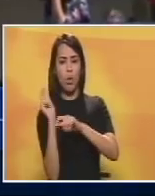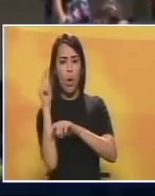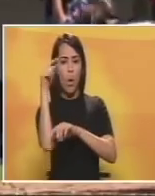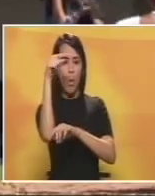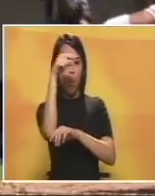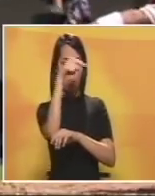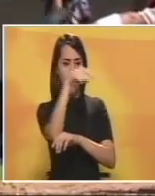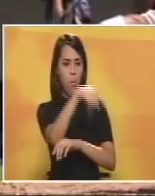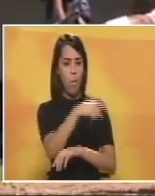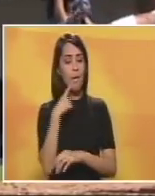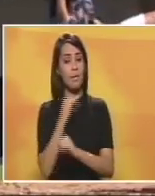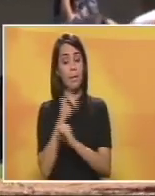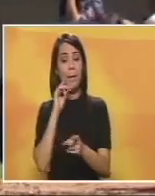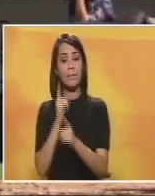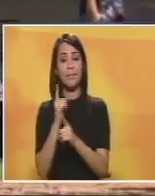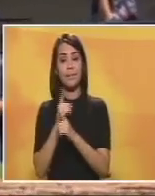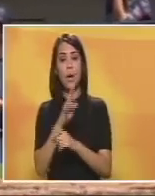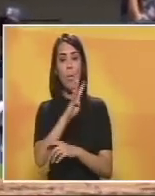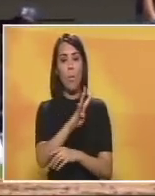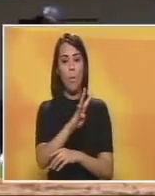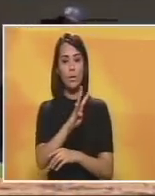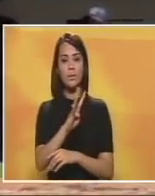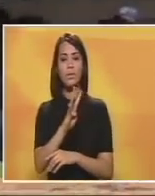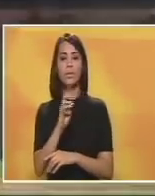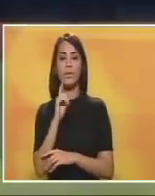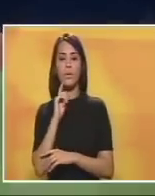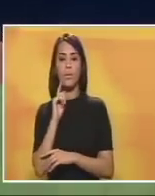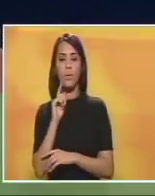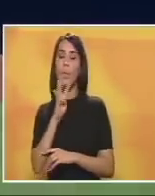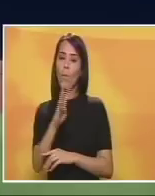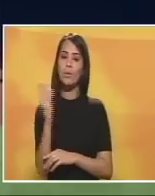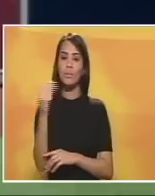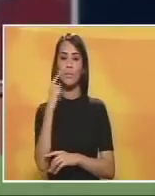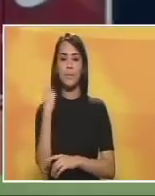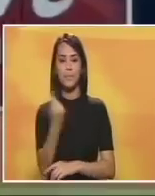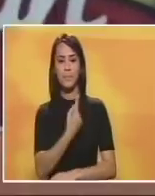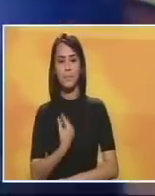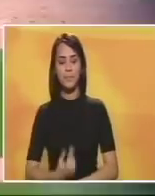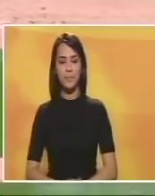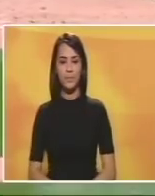zafra y culminó la jornada de 4 con 4 remolques.